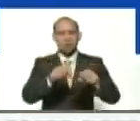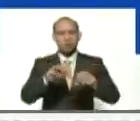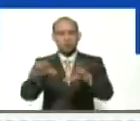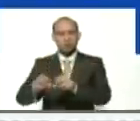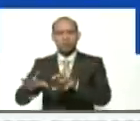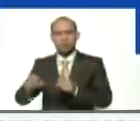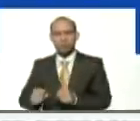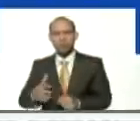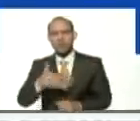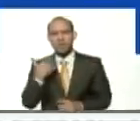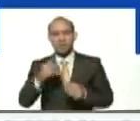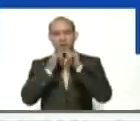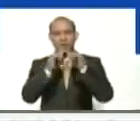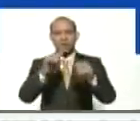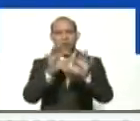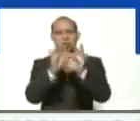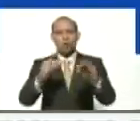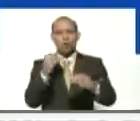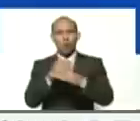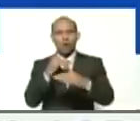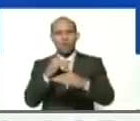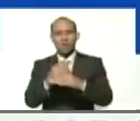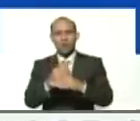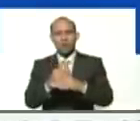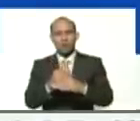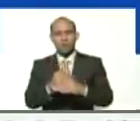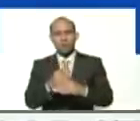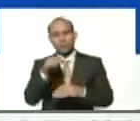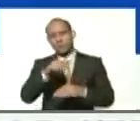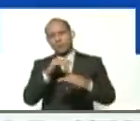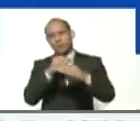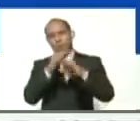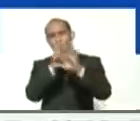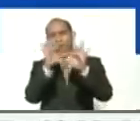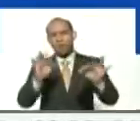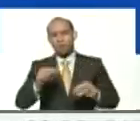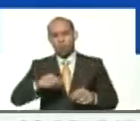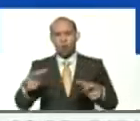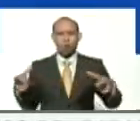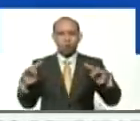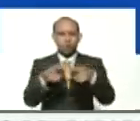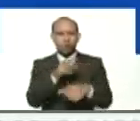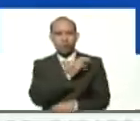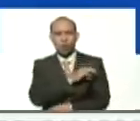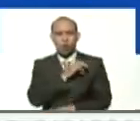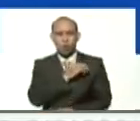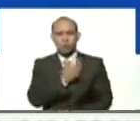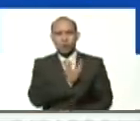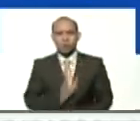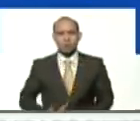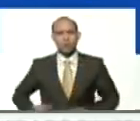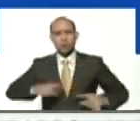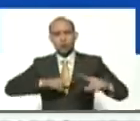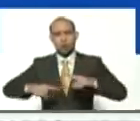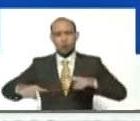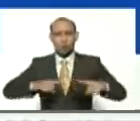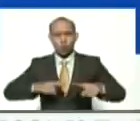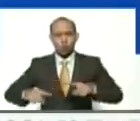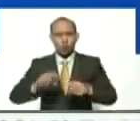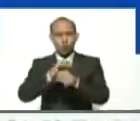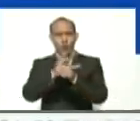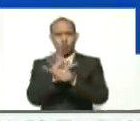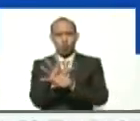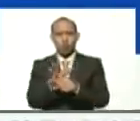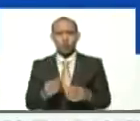queríamos informar de igual manera hoy sostuvimos reunión de la comisión presidencial para el control del cobi